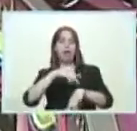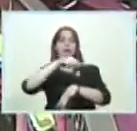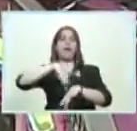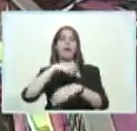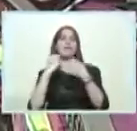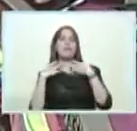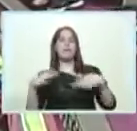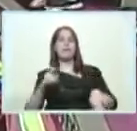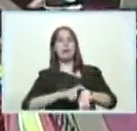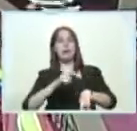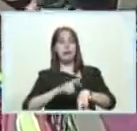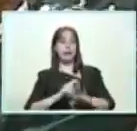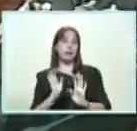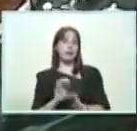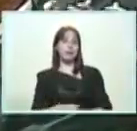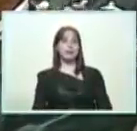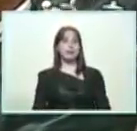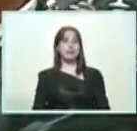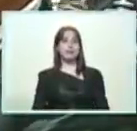¿verdad?